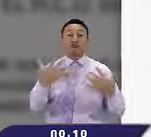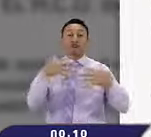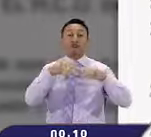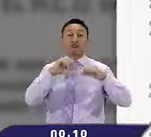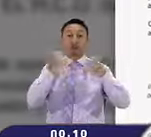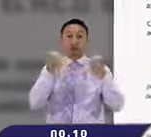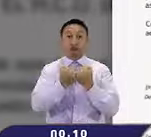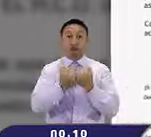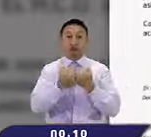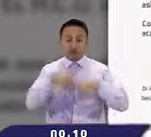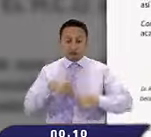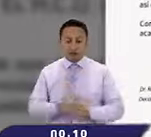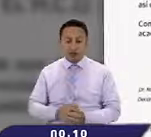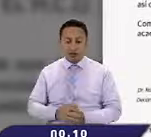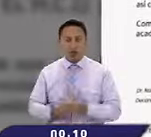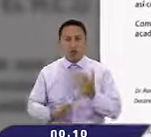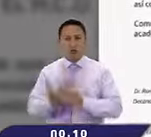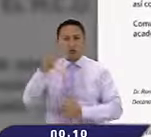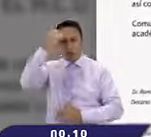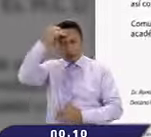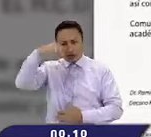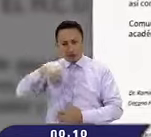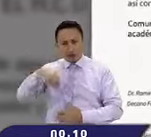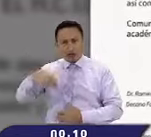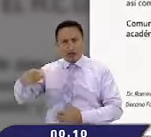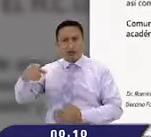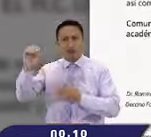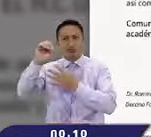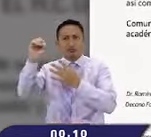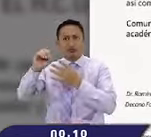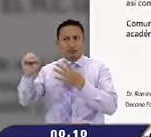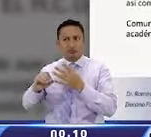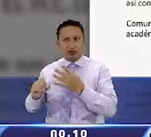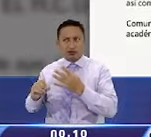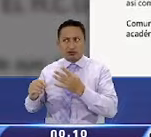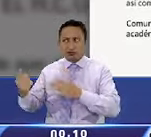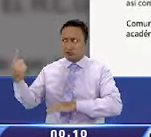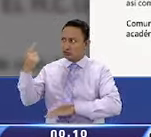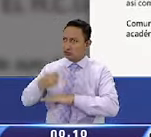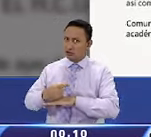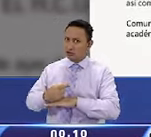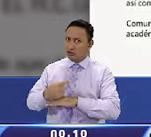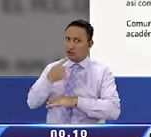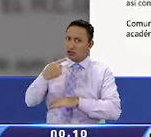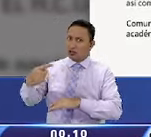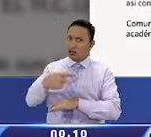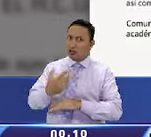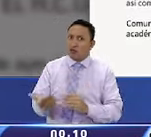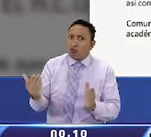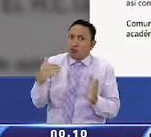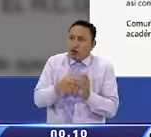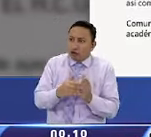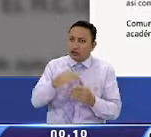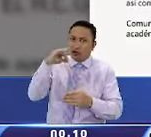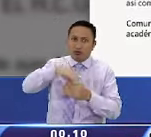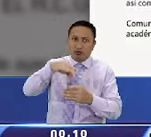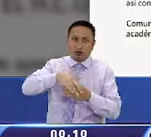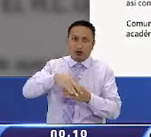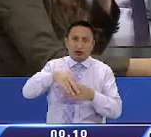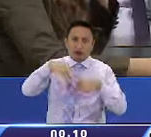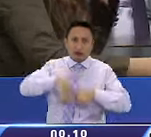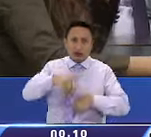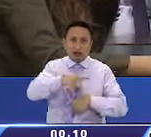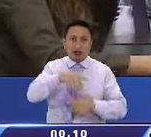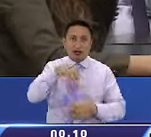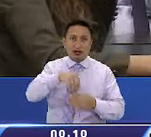sociales, rechazó la nueva resolución emitida por el Consejo de Educación Superior que dispuso la realización de nuevas elecciones en